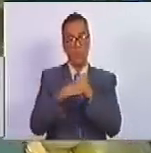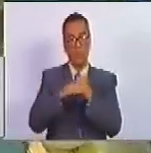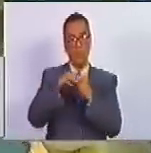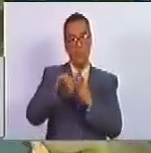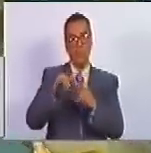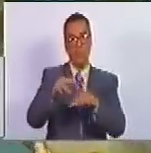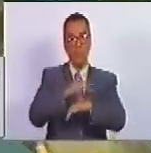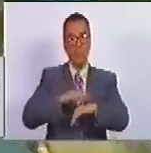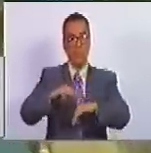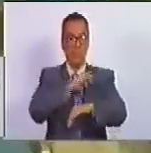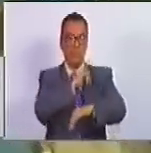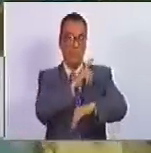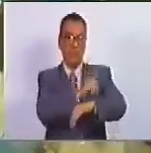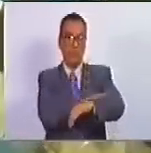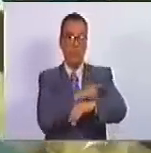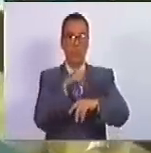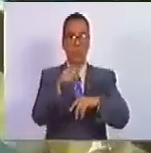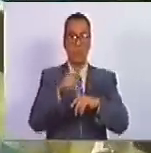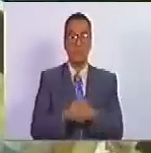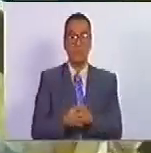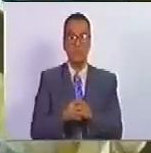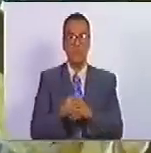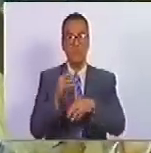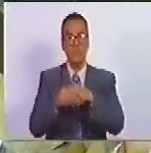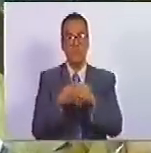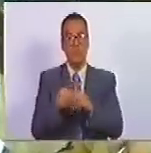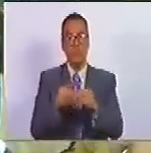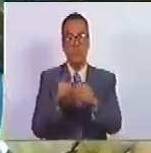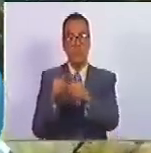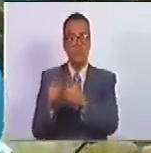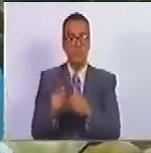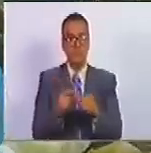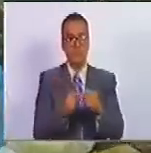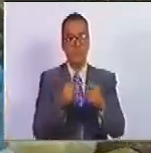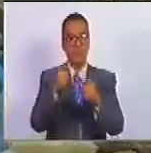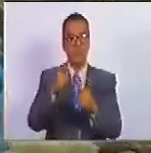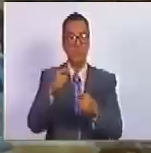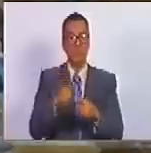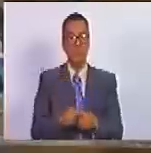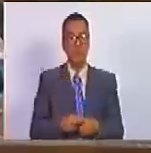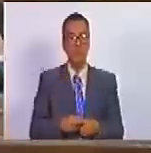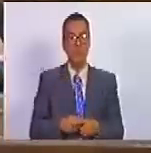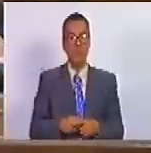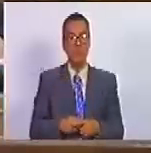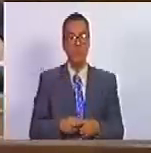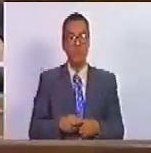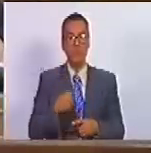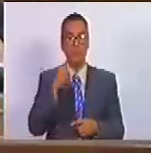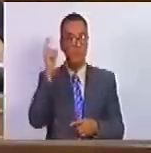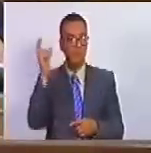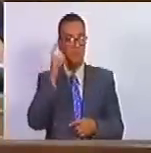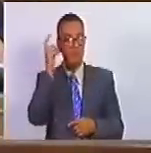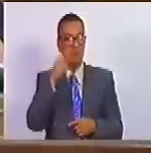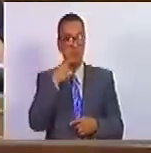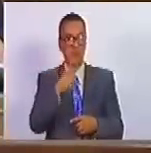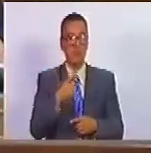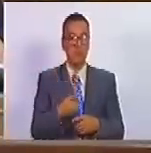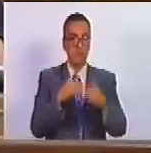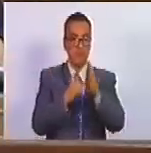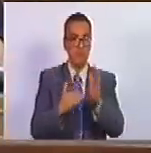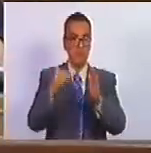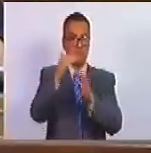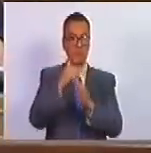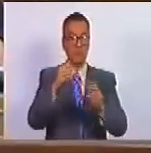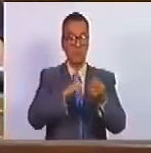el Ministerio del Poder Popular, con competencia en materia de economía y finanzas, oída la opinión del Consejo Superior